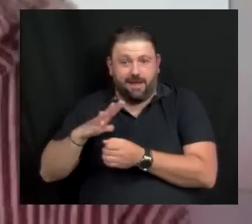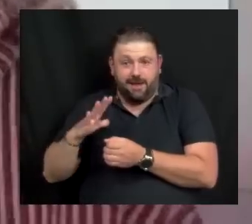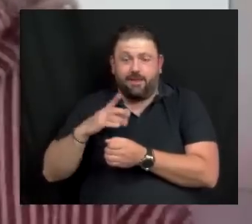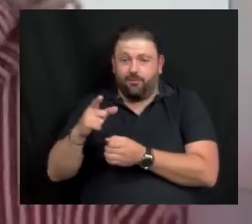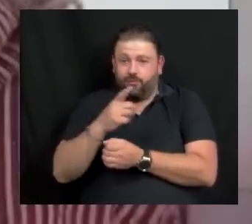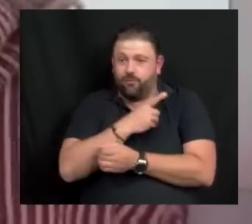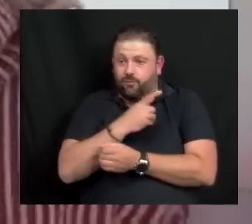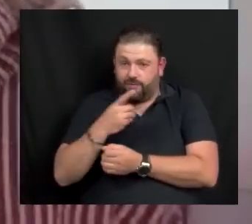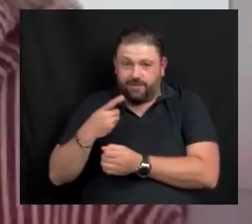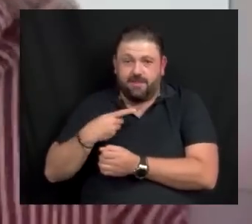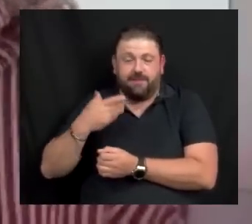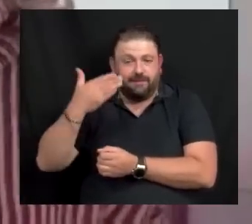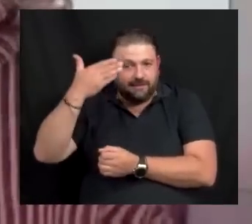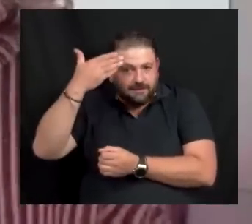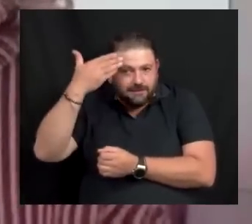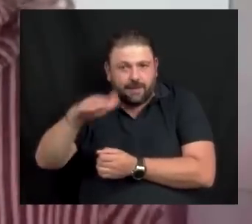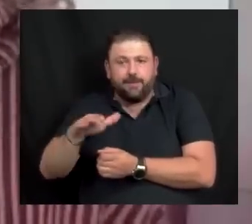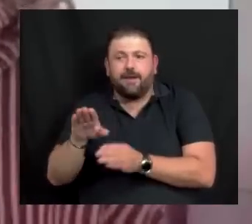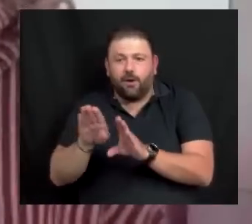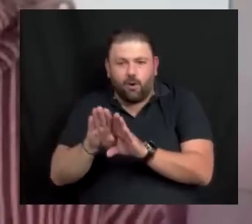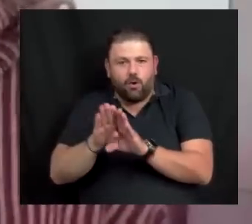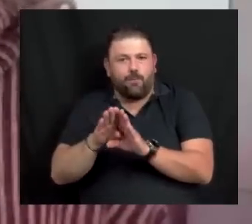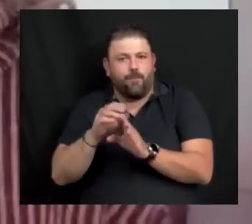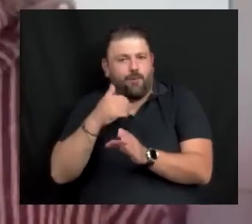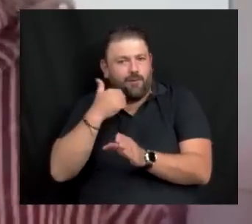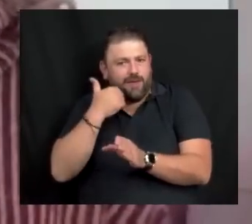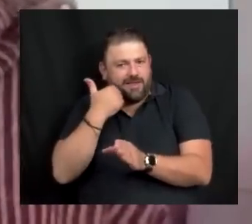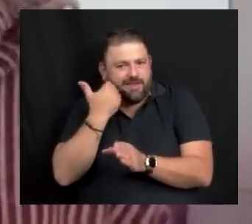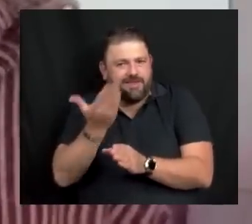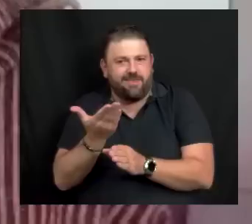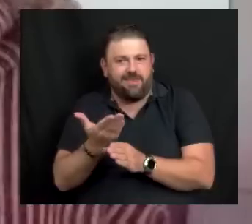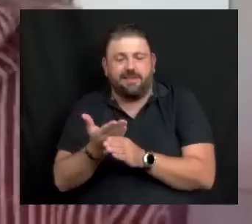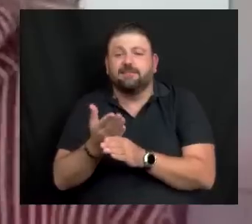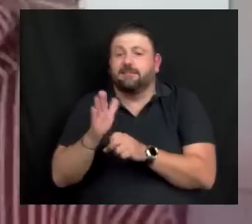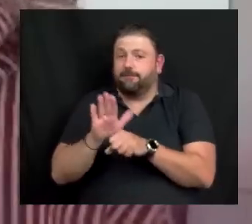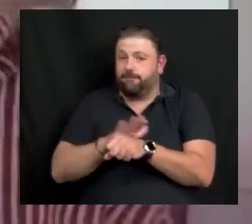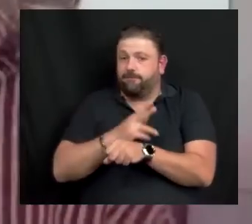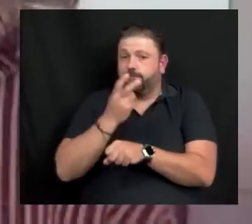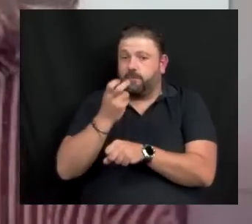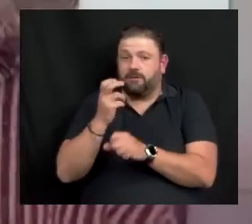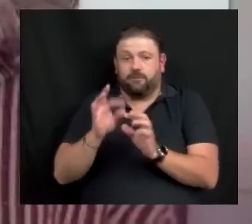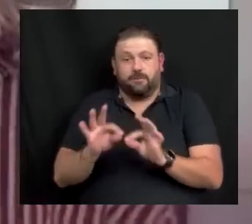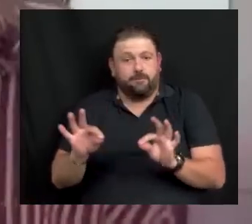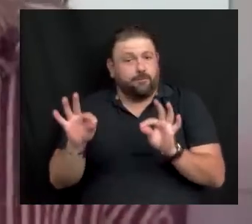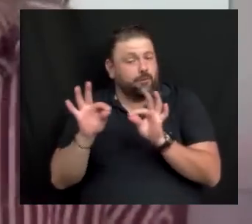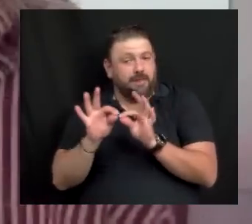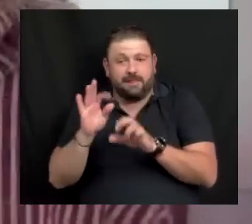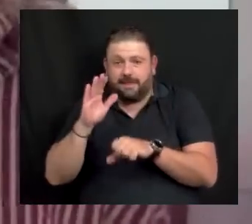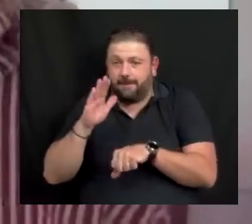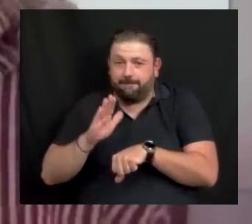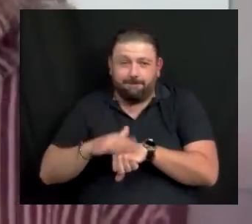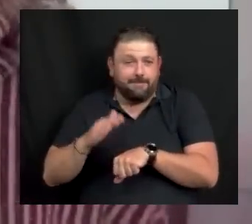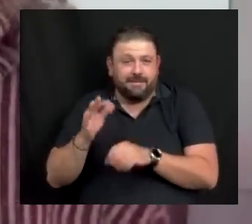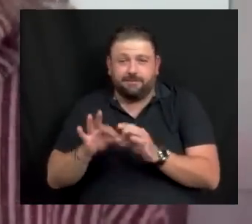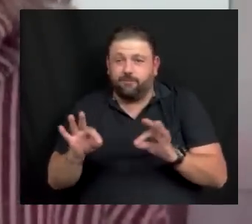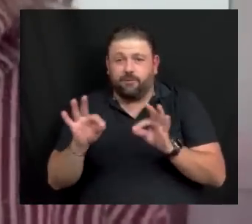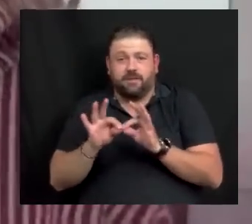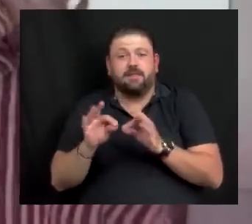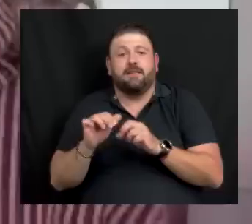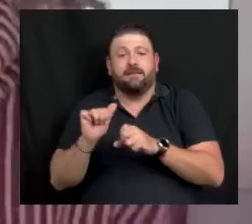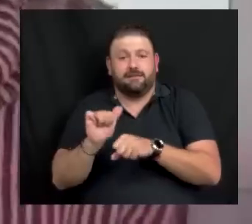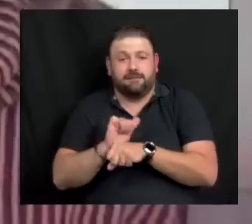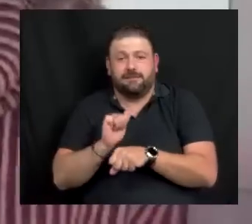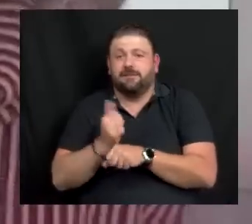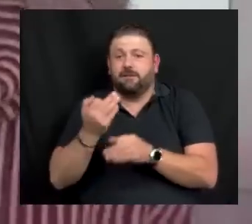para empezar dónde sí lo puedes lograr y el vehículo más importante, más claro, pero más real de poder lograr los sueños, se